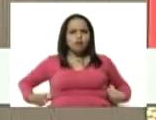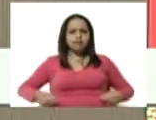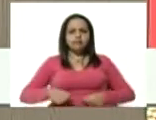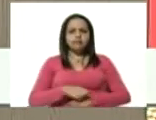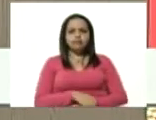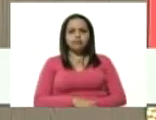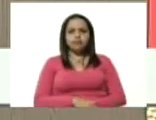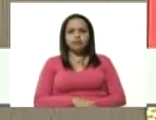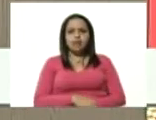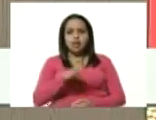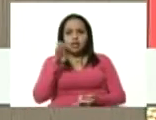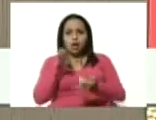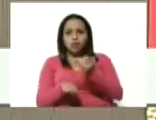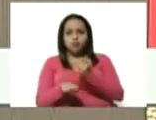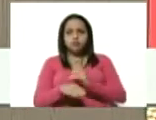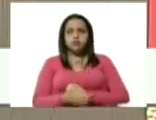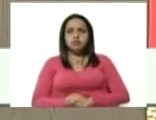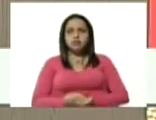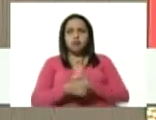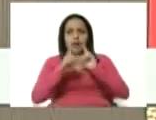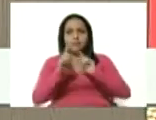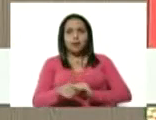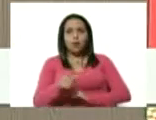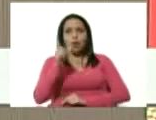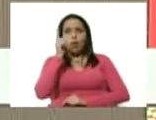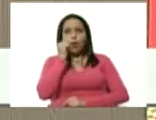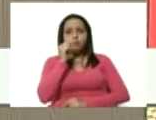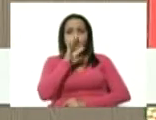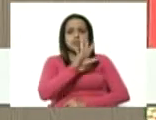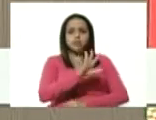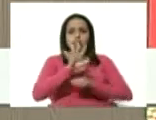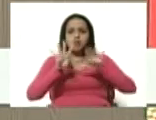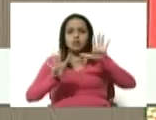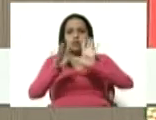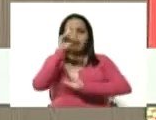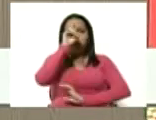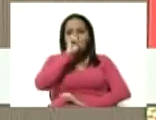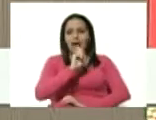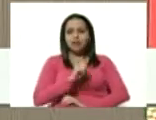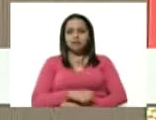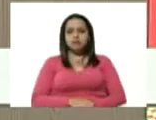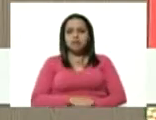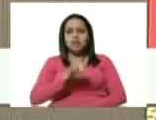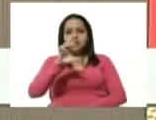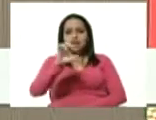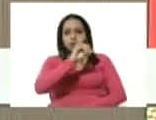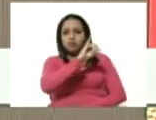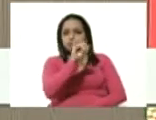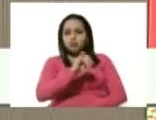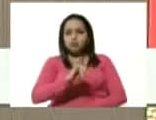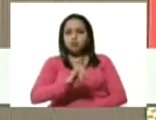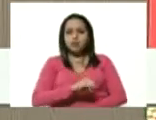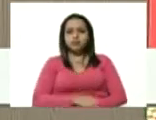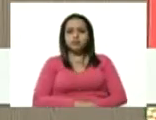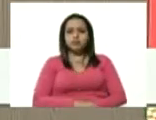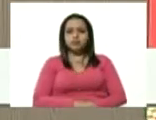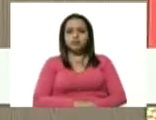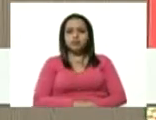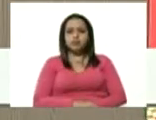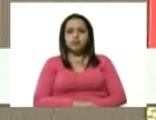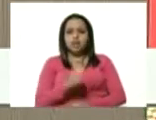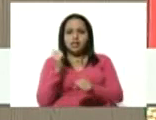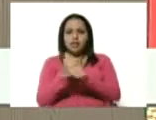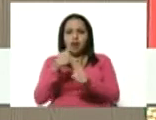Y el último caso es también un hombre de 59 años de edad del estado Zulia, conductor de un